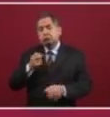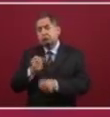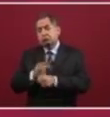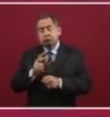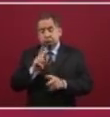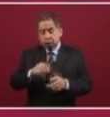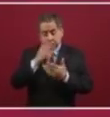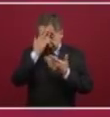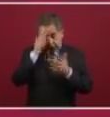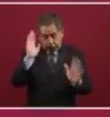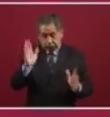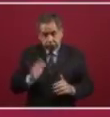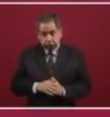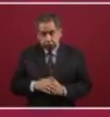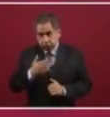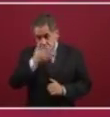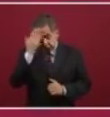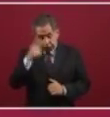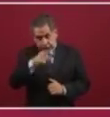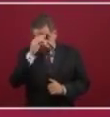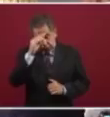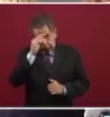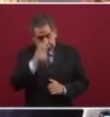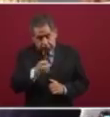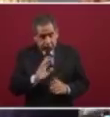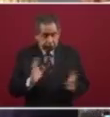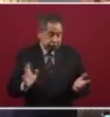sé. Eso sí no lo había visto,